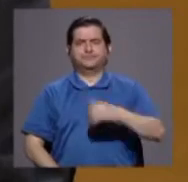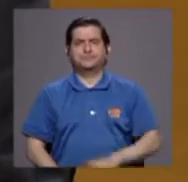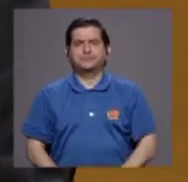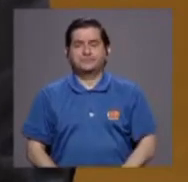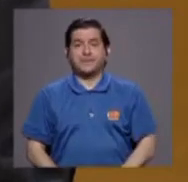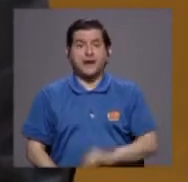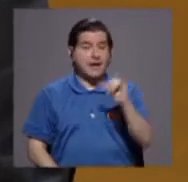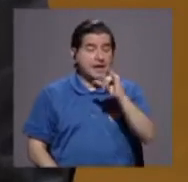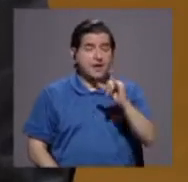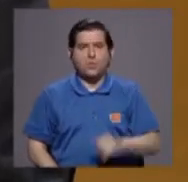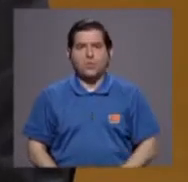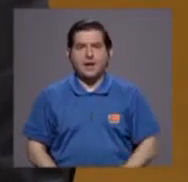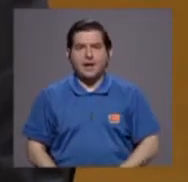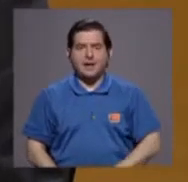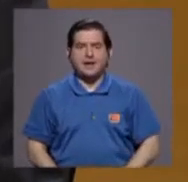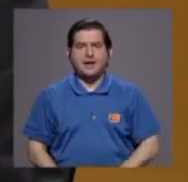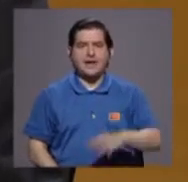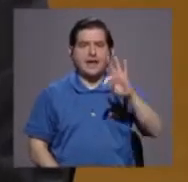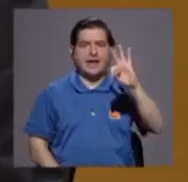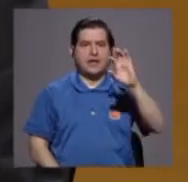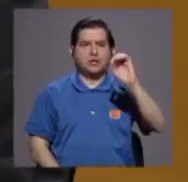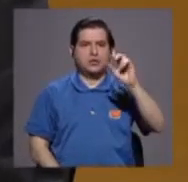Como se cuida en Tokio,